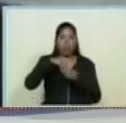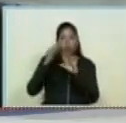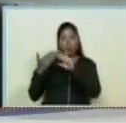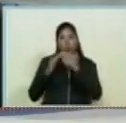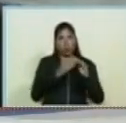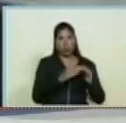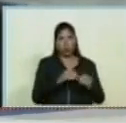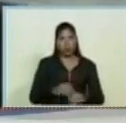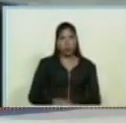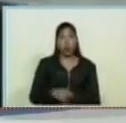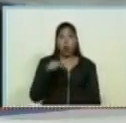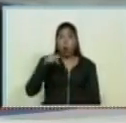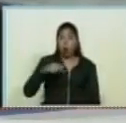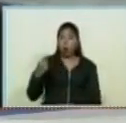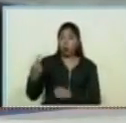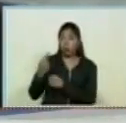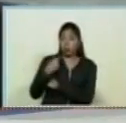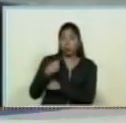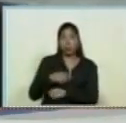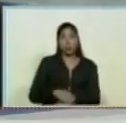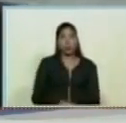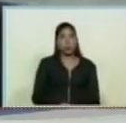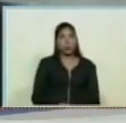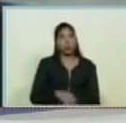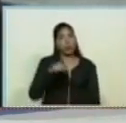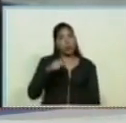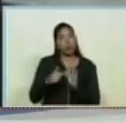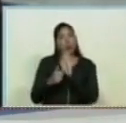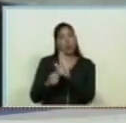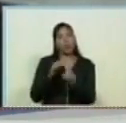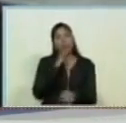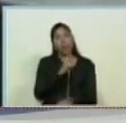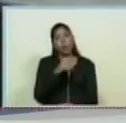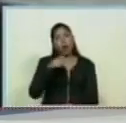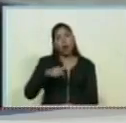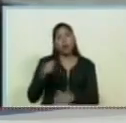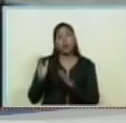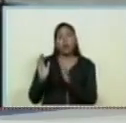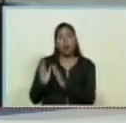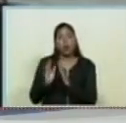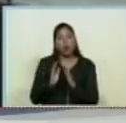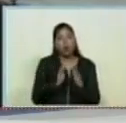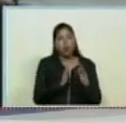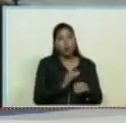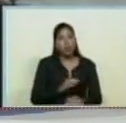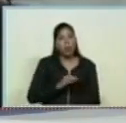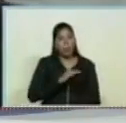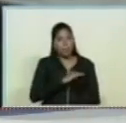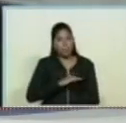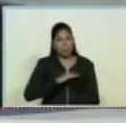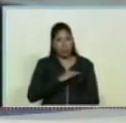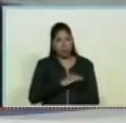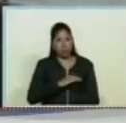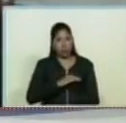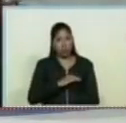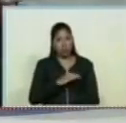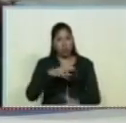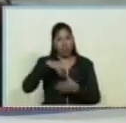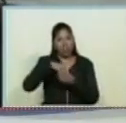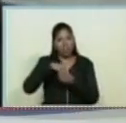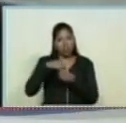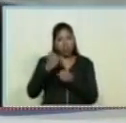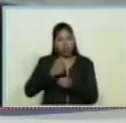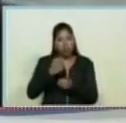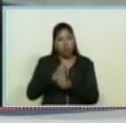una instrucción hoy y yo quiero informarle que estamos trabajando en la organización del movimiento de misioneros de las casas de alimentación, que es toda